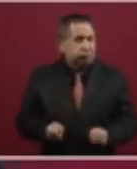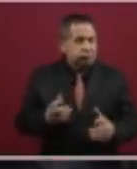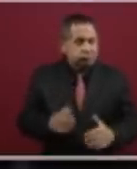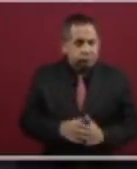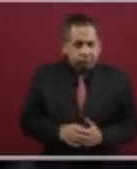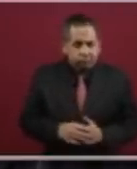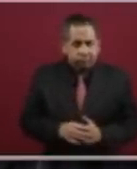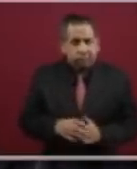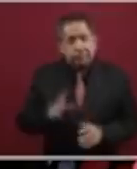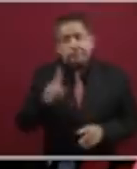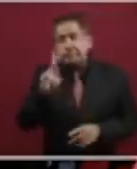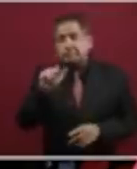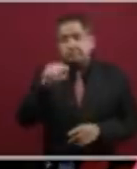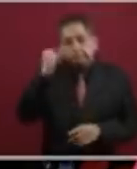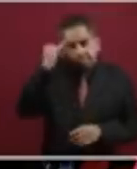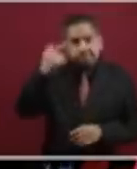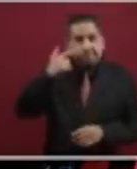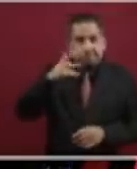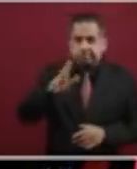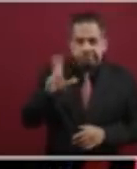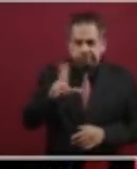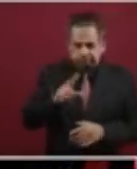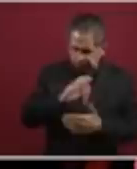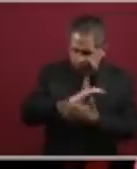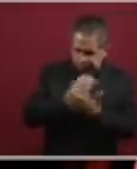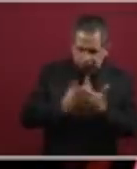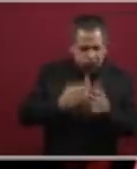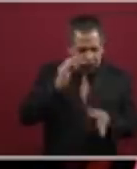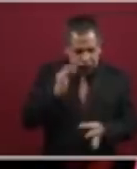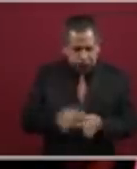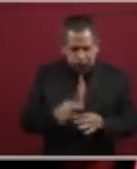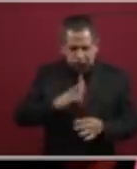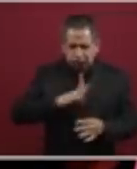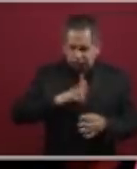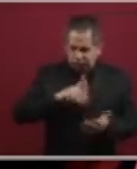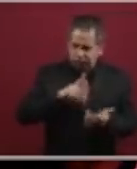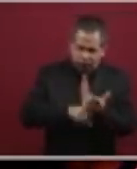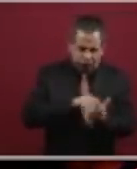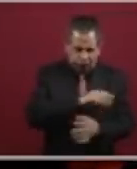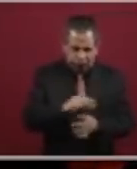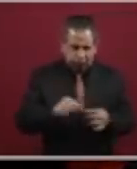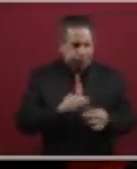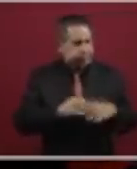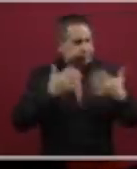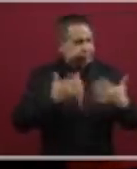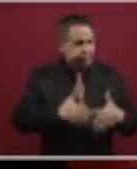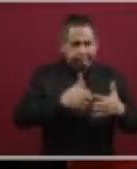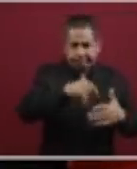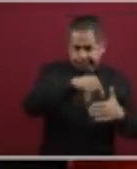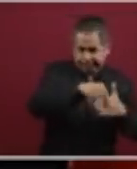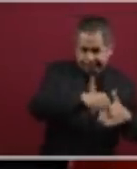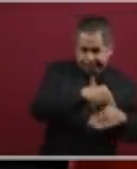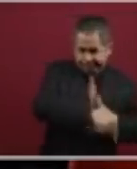no en planes, sino ya con contratos con las empresas perforadoras,